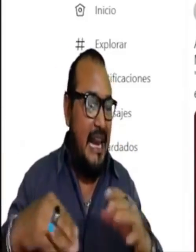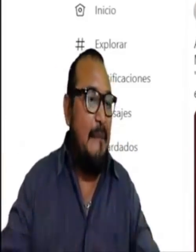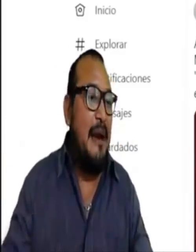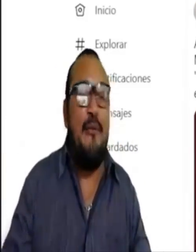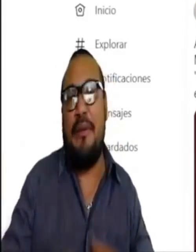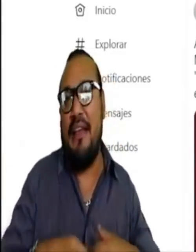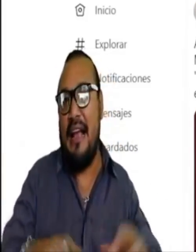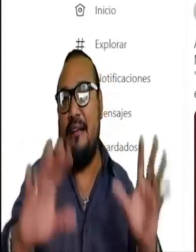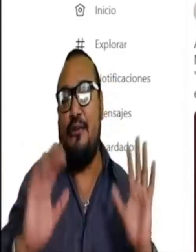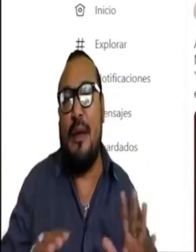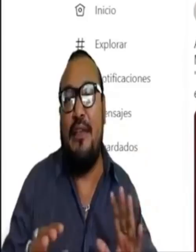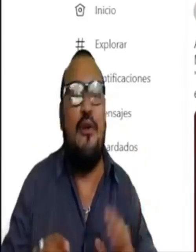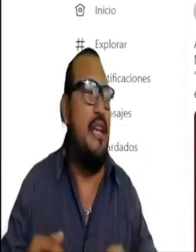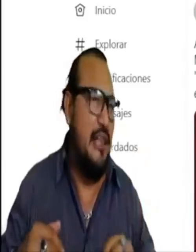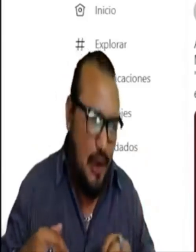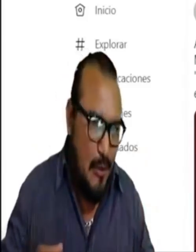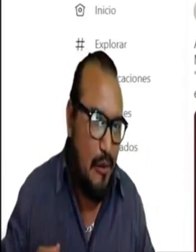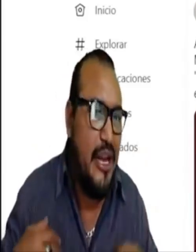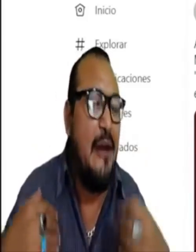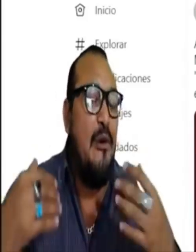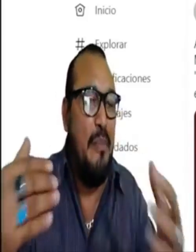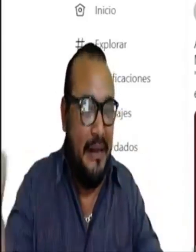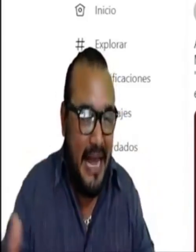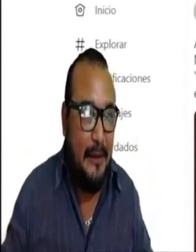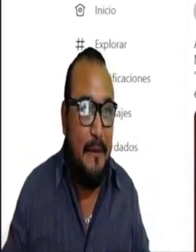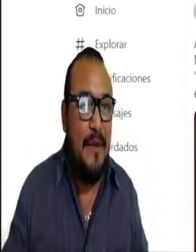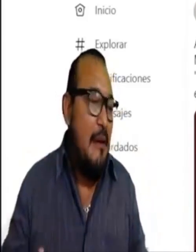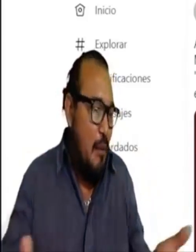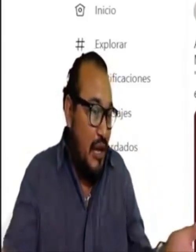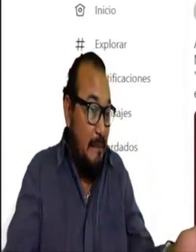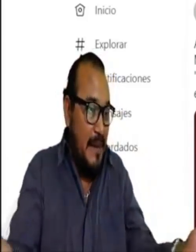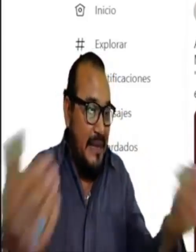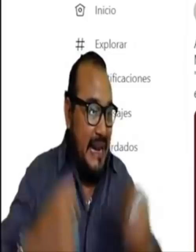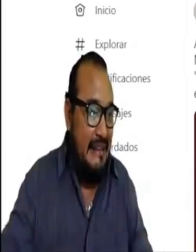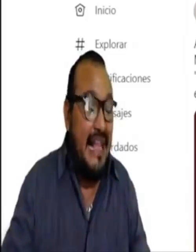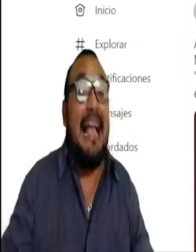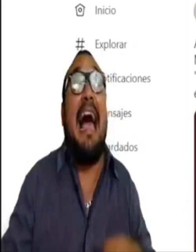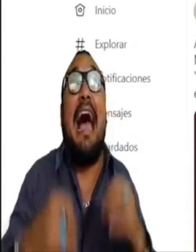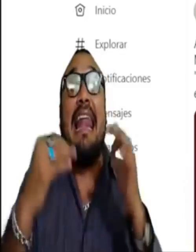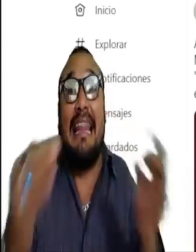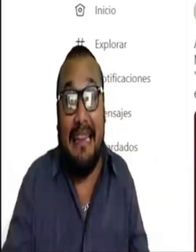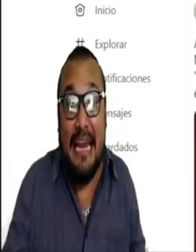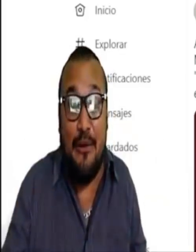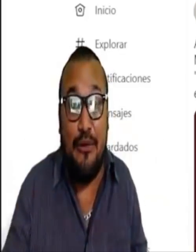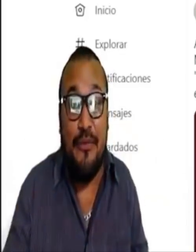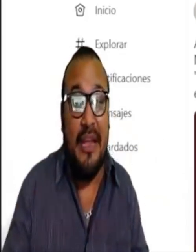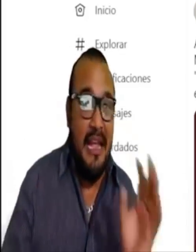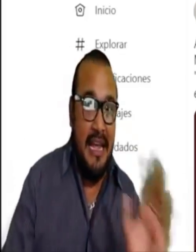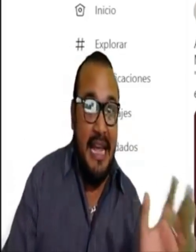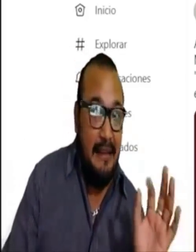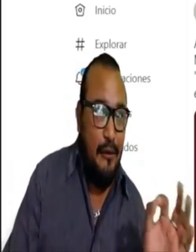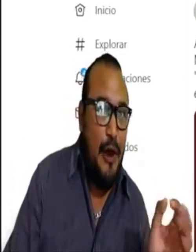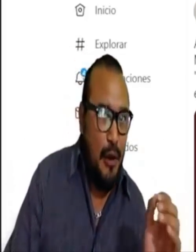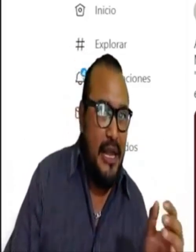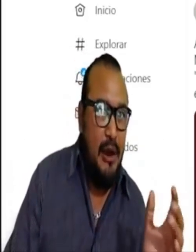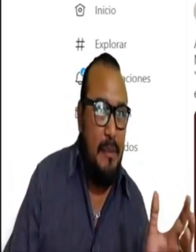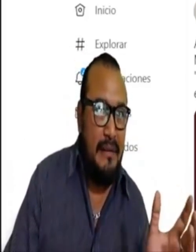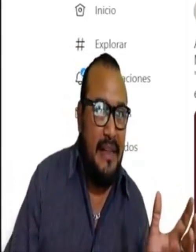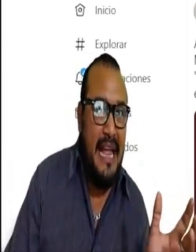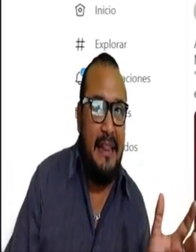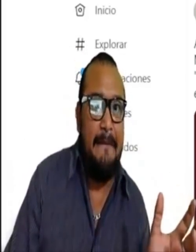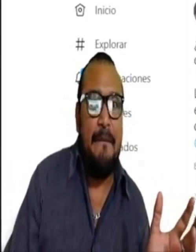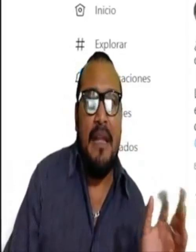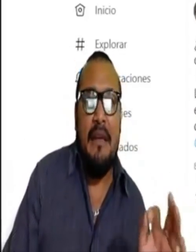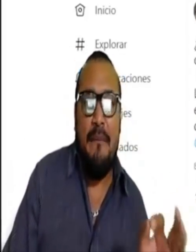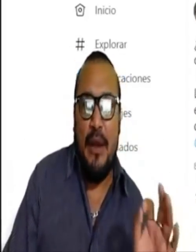bajita la mano pues siguen en su medio y de todos modos sigan golpeando porque pertenezcan a latinos y esto fue lo que dijo el